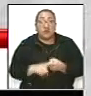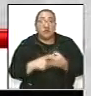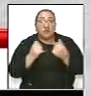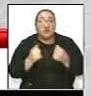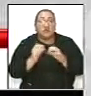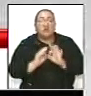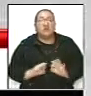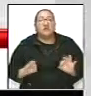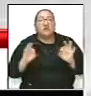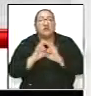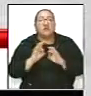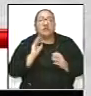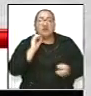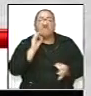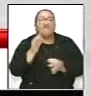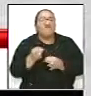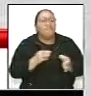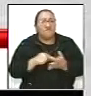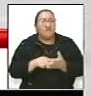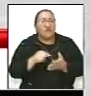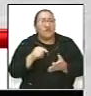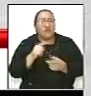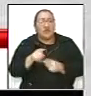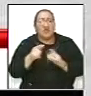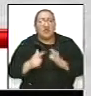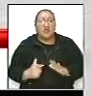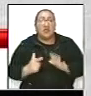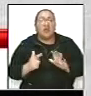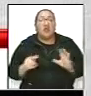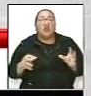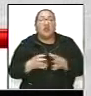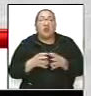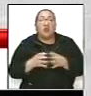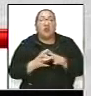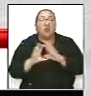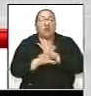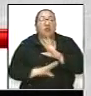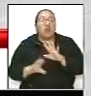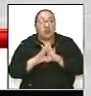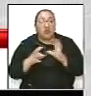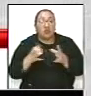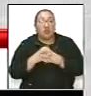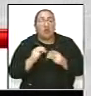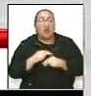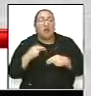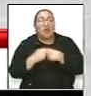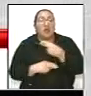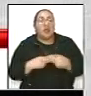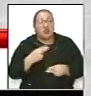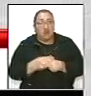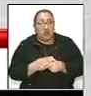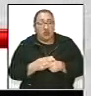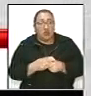es importante recalcar que estas 17 unidades de protección a nivel nacional